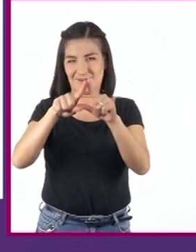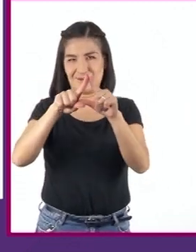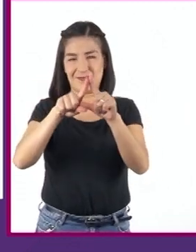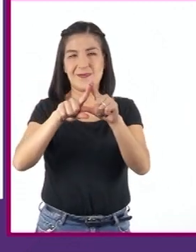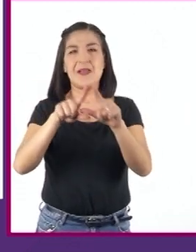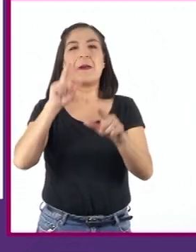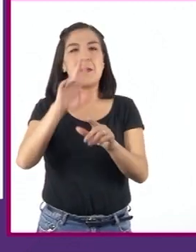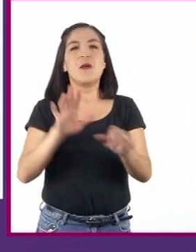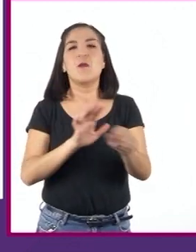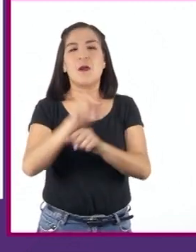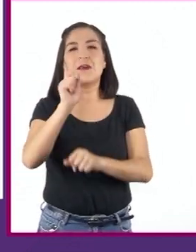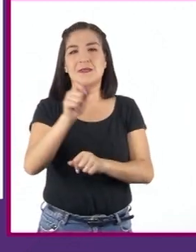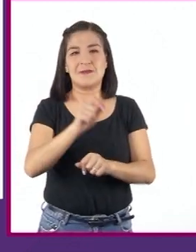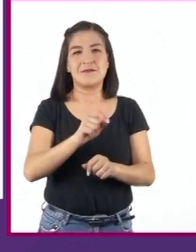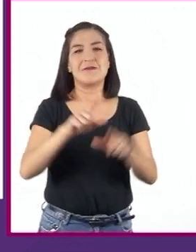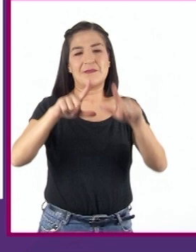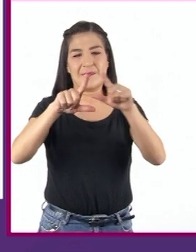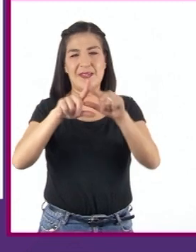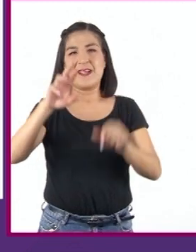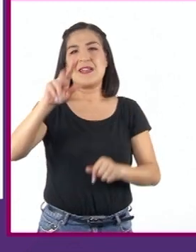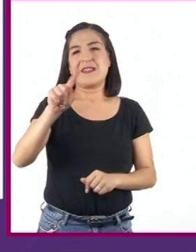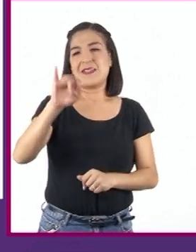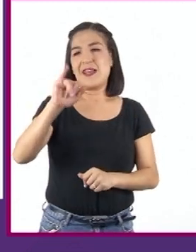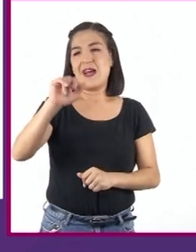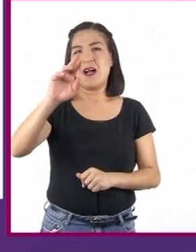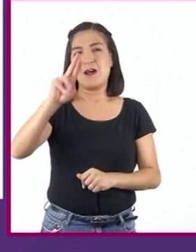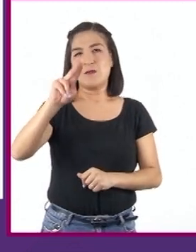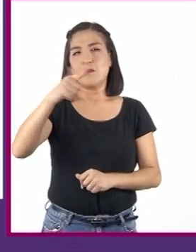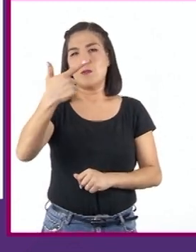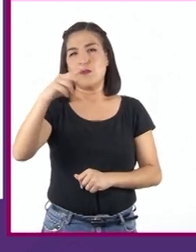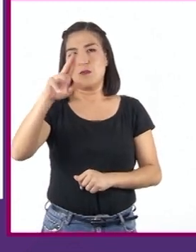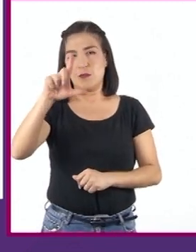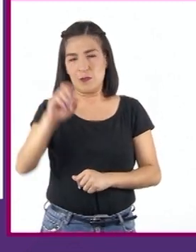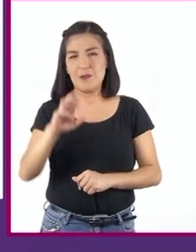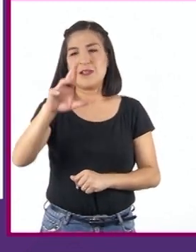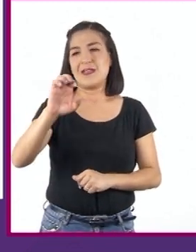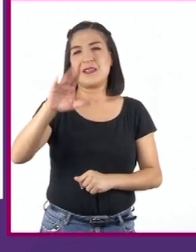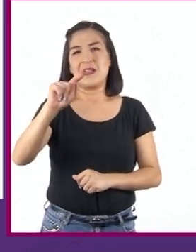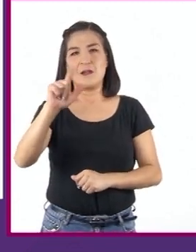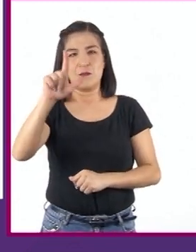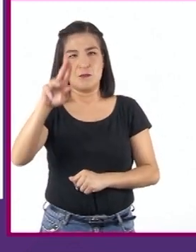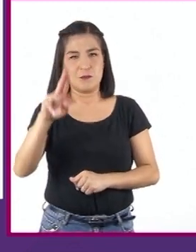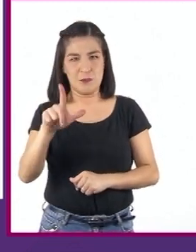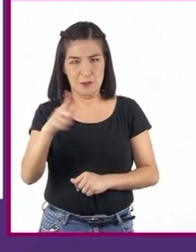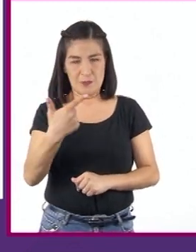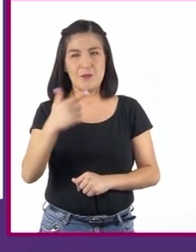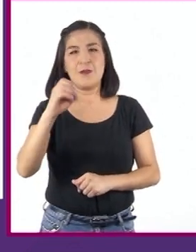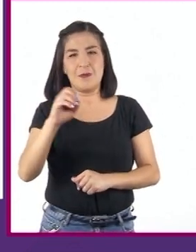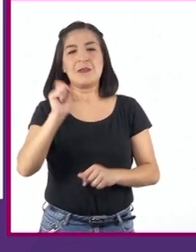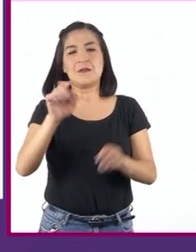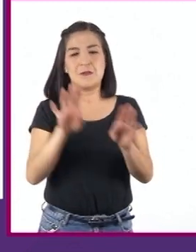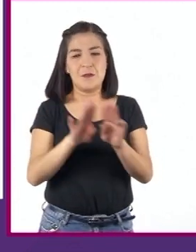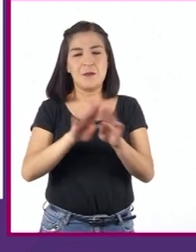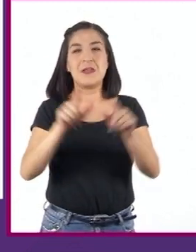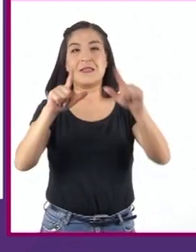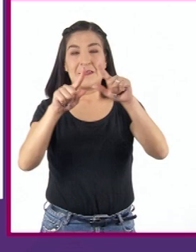Sabemos que es un triángulo rectángulo. Su hipotenusa mide 15 centímetros. Uno de sus catetos